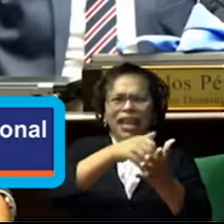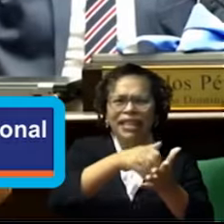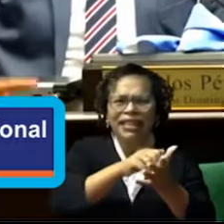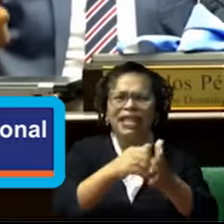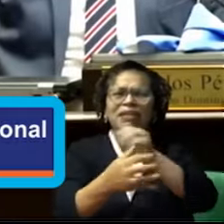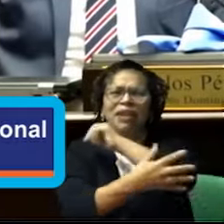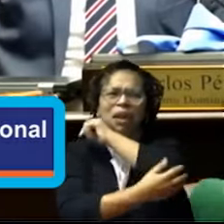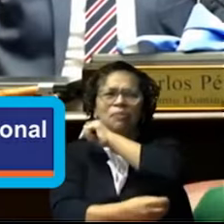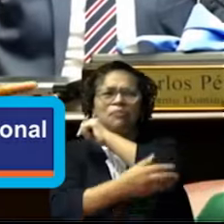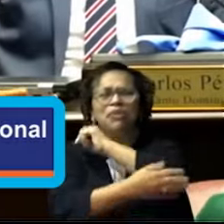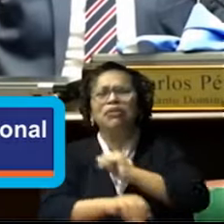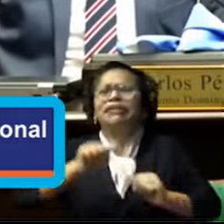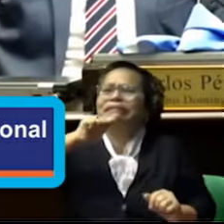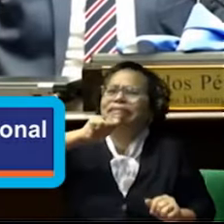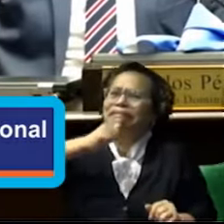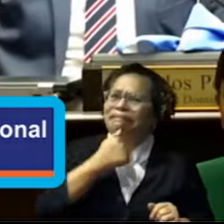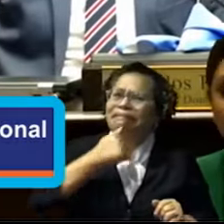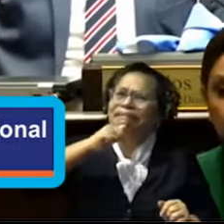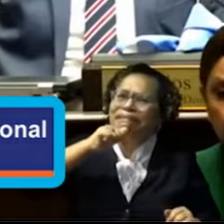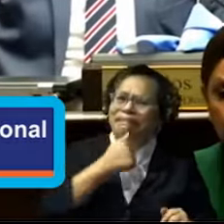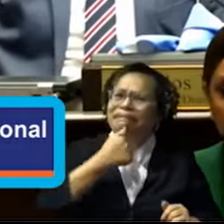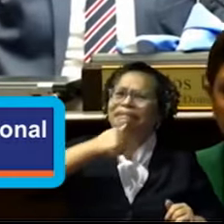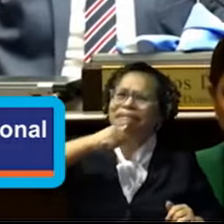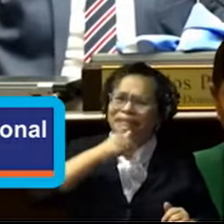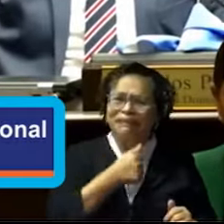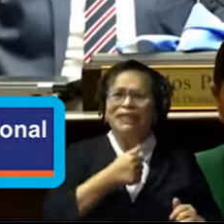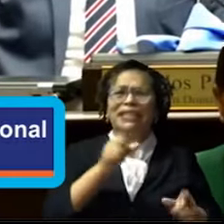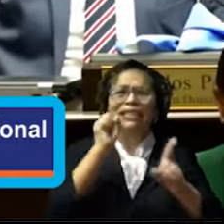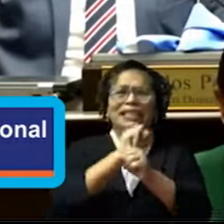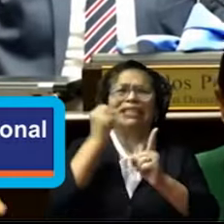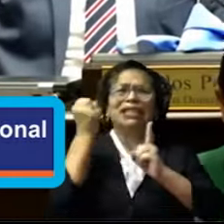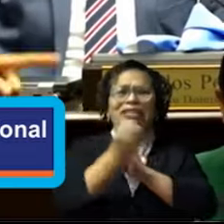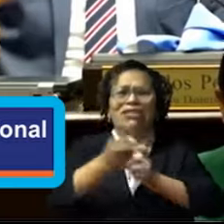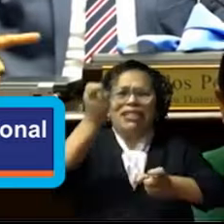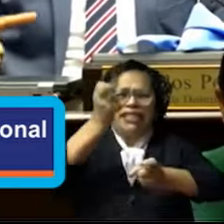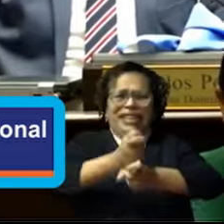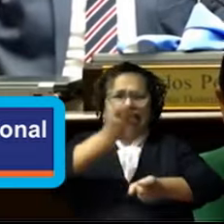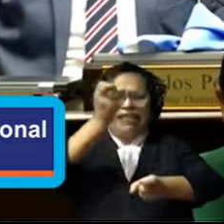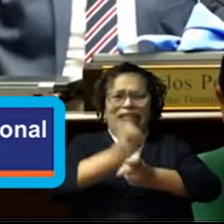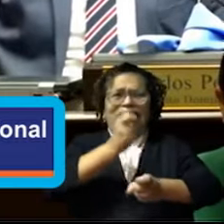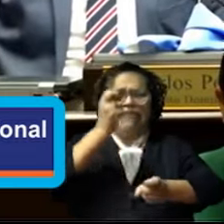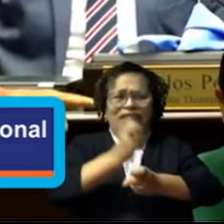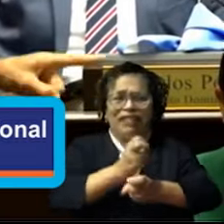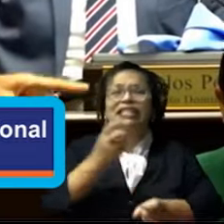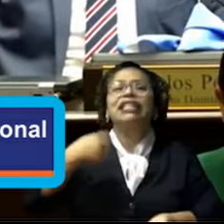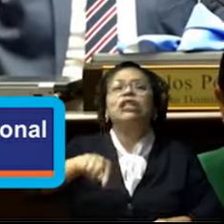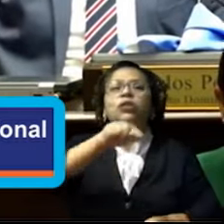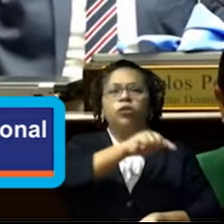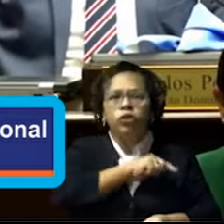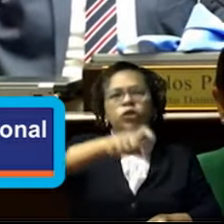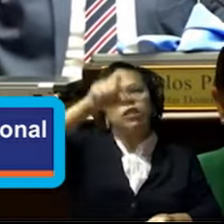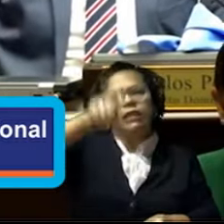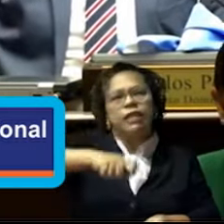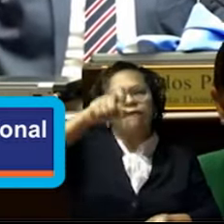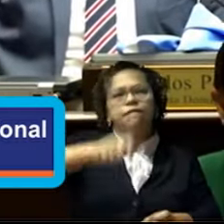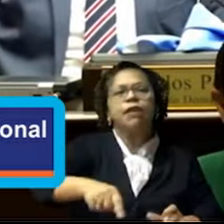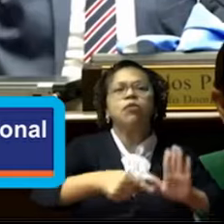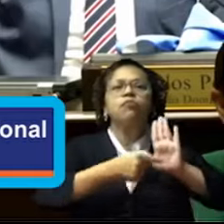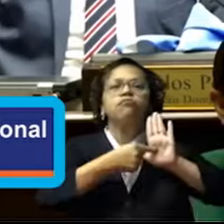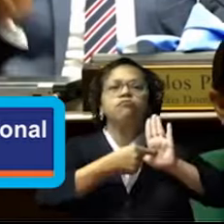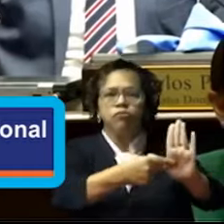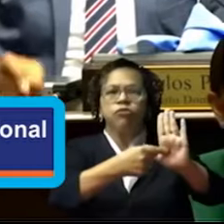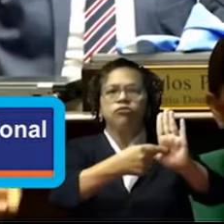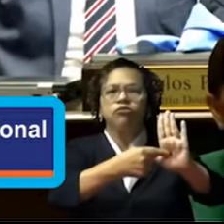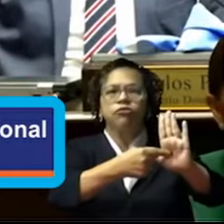en el Congreso, en este Congreso, dar muestra de que realmente somos representantes del pueblo y